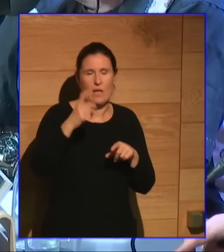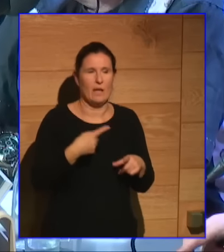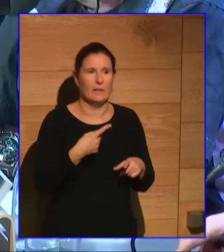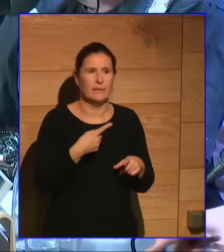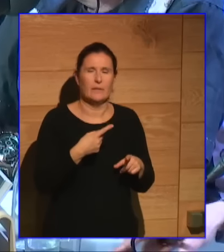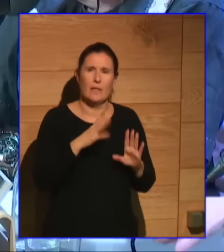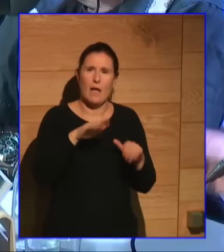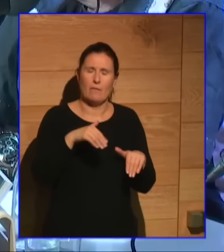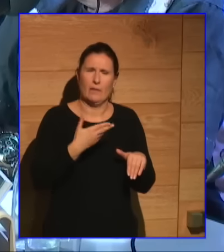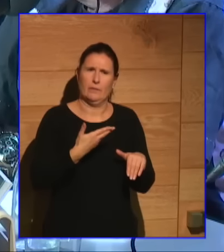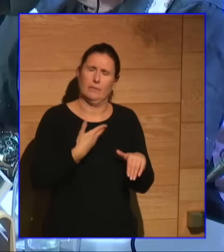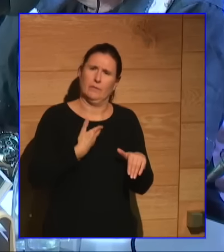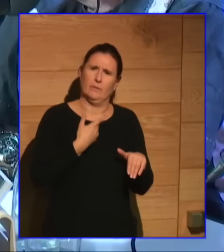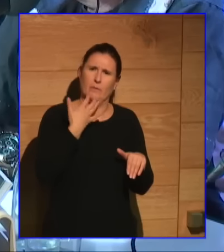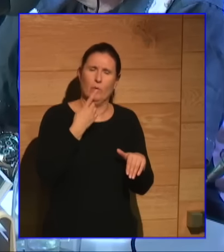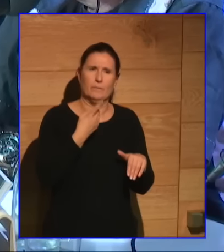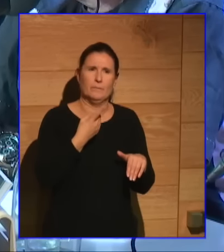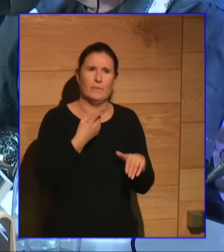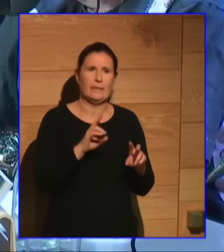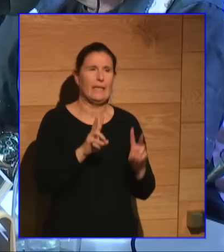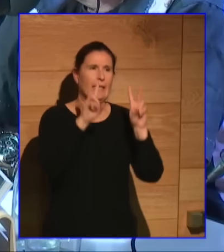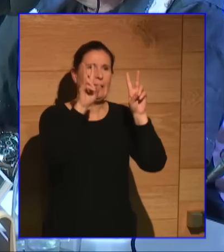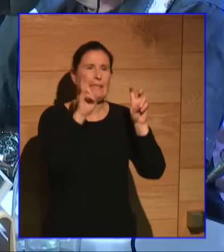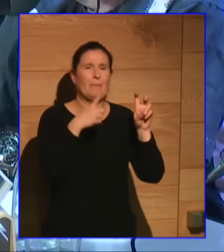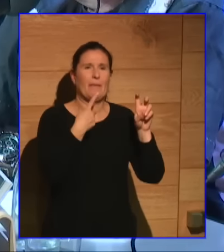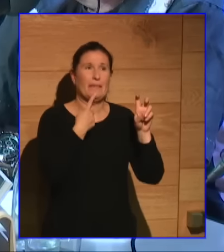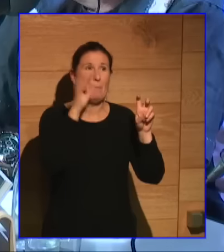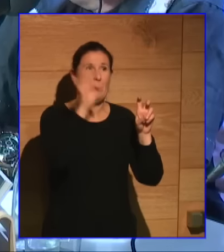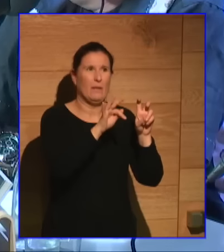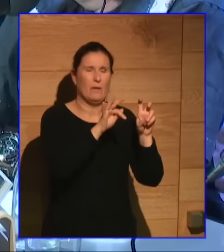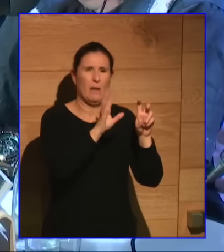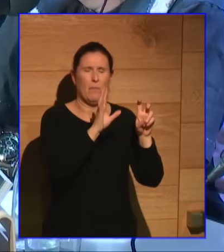y no pretendo hacer un chiste, que hay mucha leyenda negra en esta película?